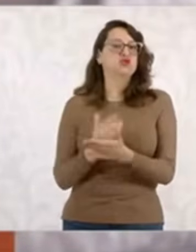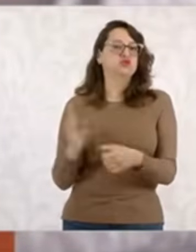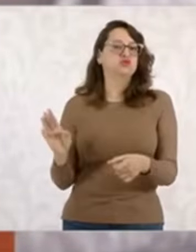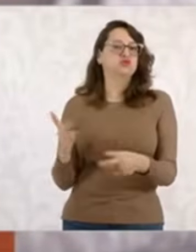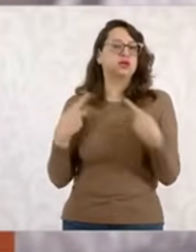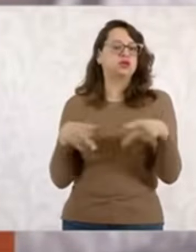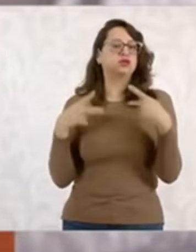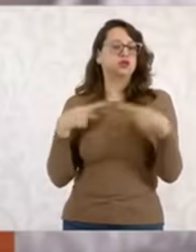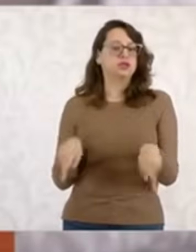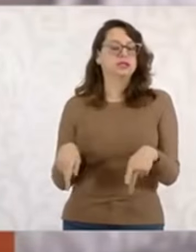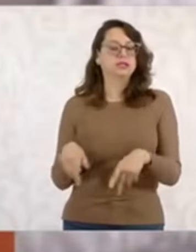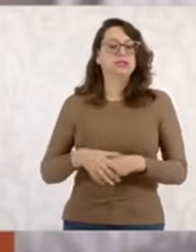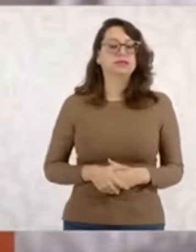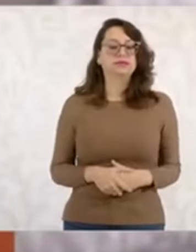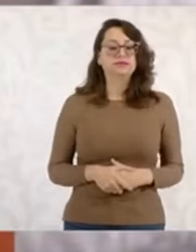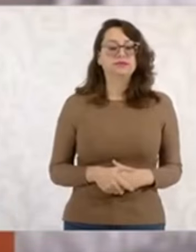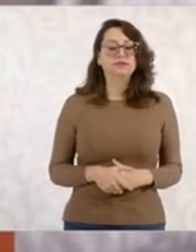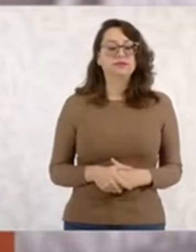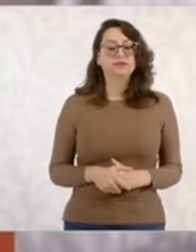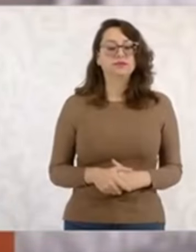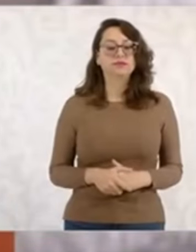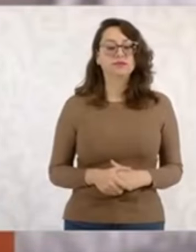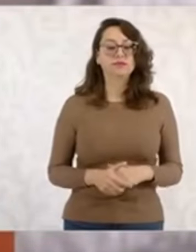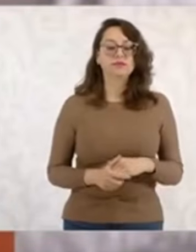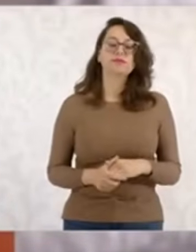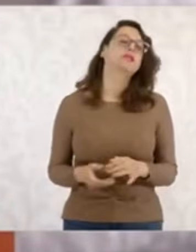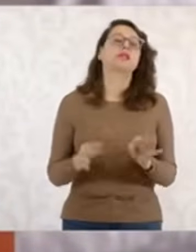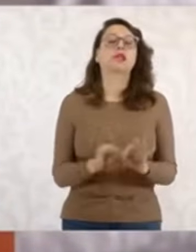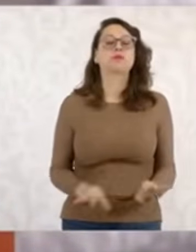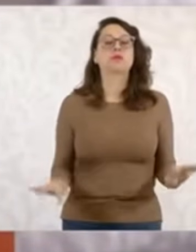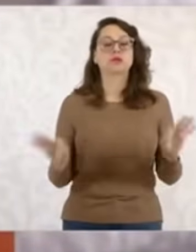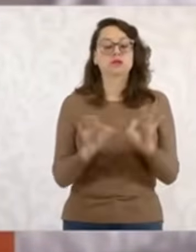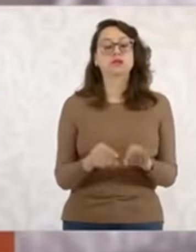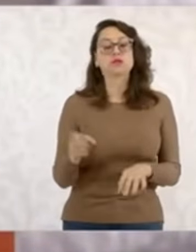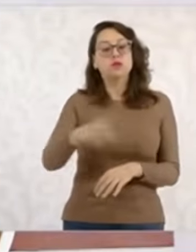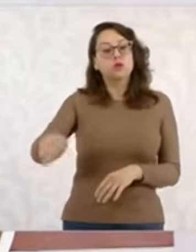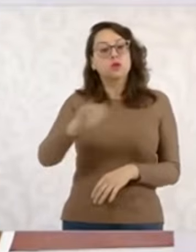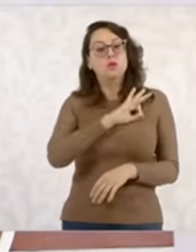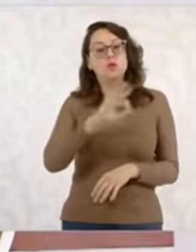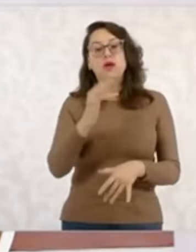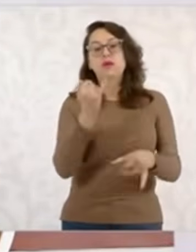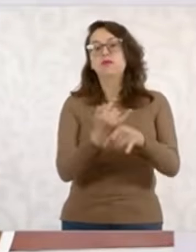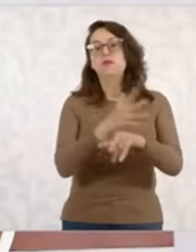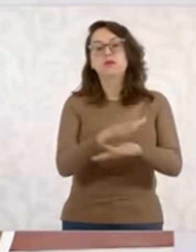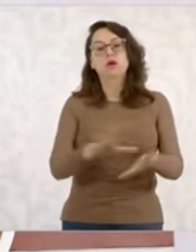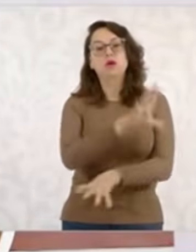beneficiarios. Es bien importante, está el portal